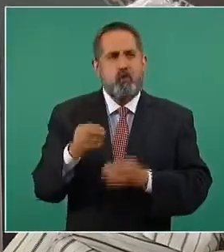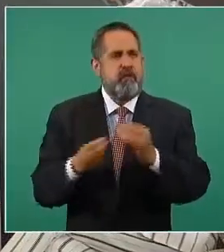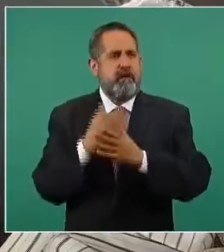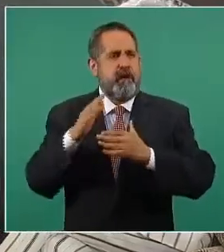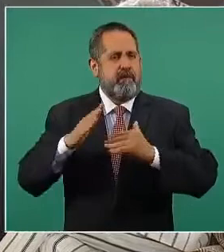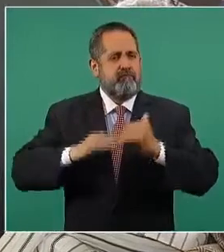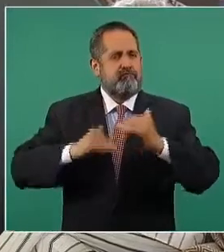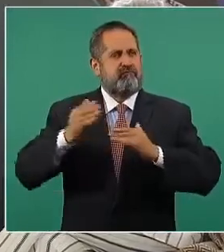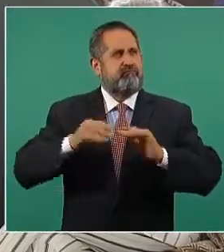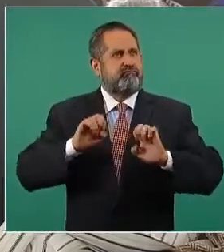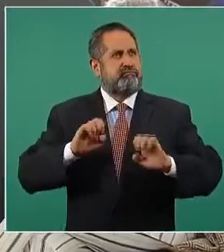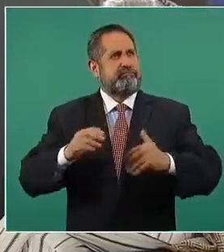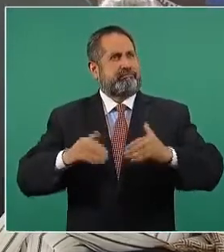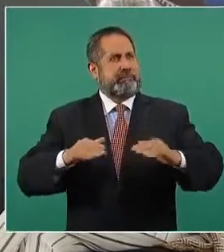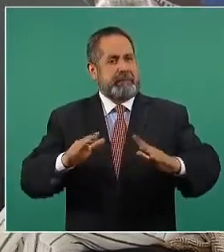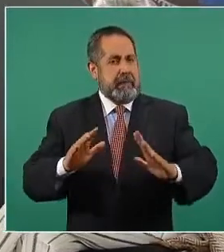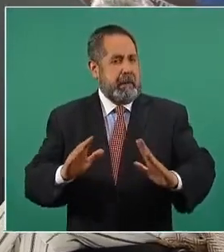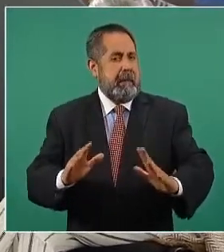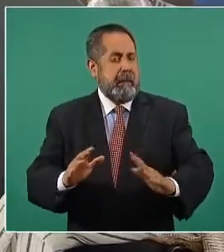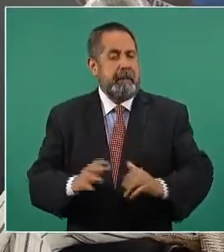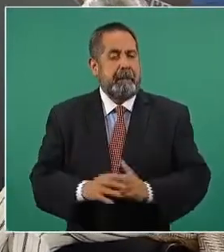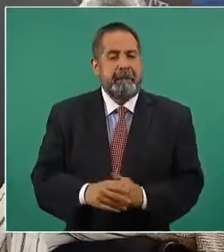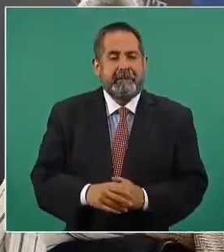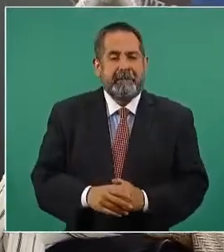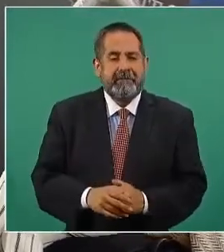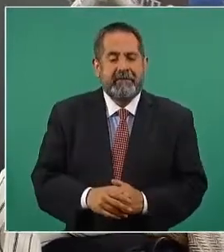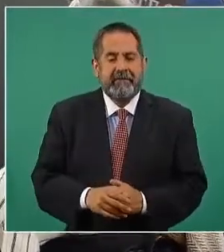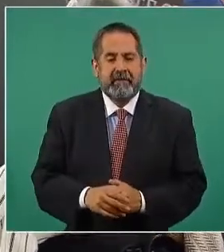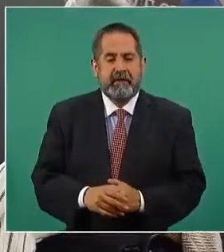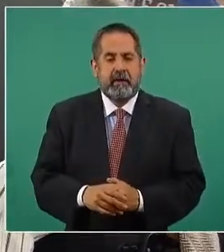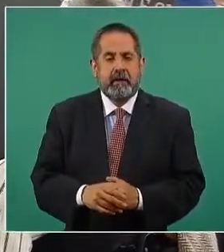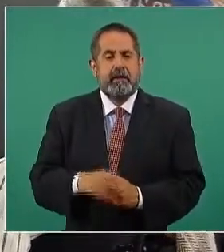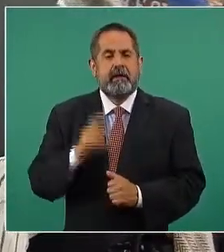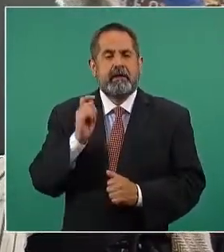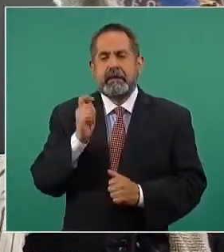Lo que permanecía